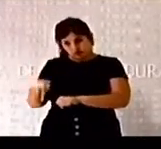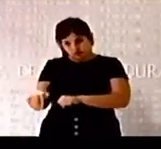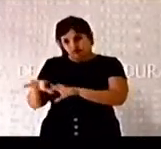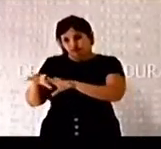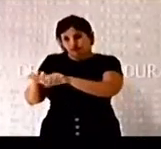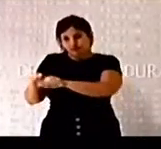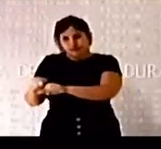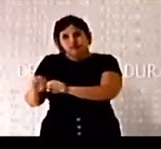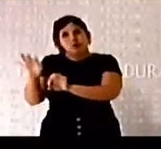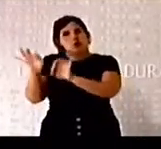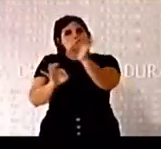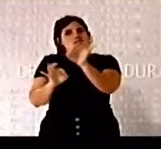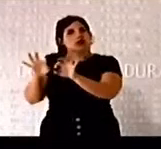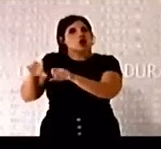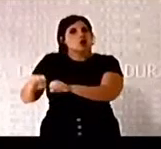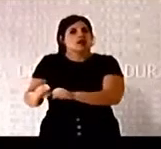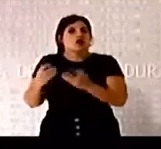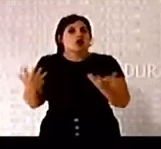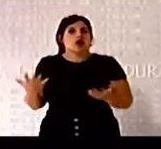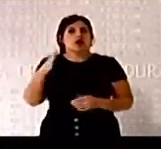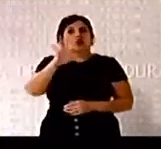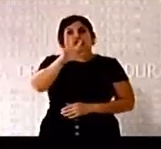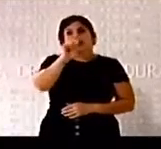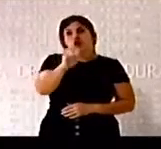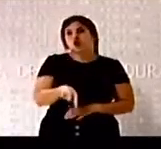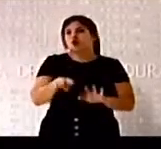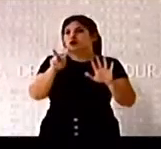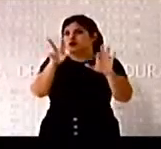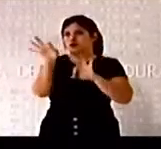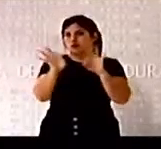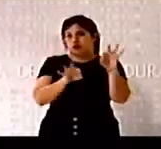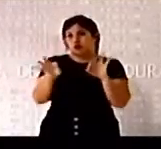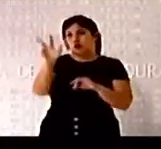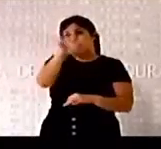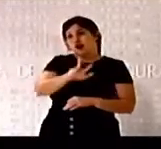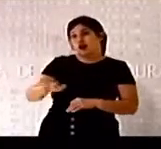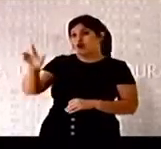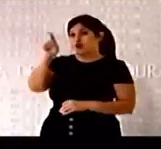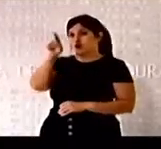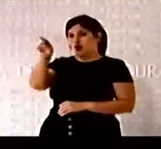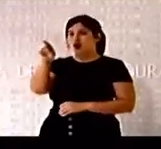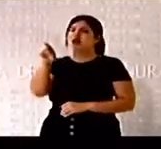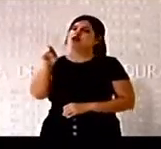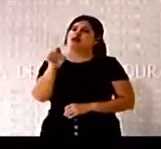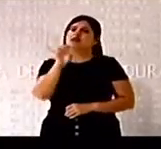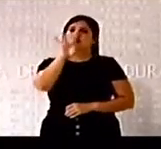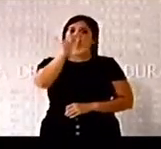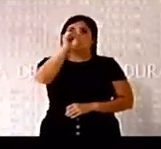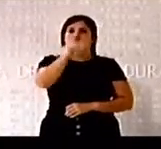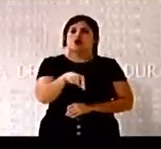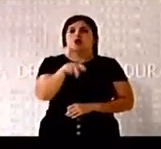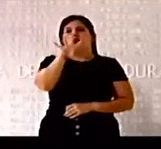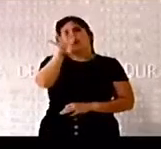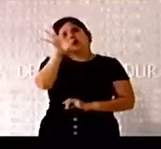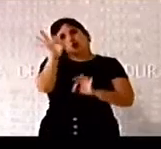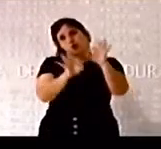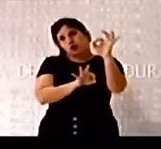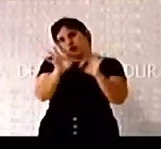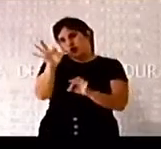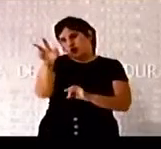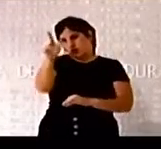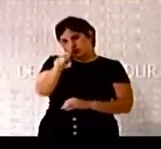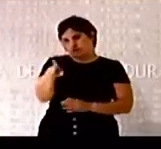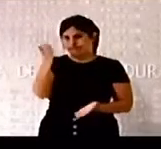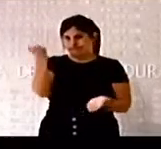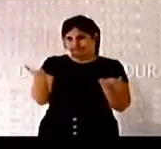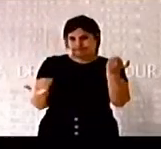UCI es de un 5,7% frente a un 15,34% de la media del país.